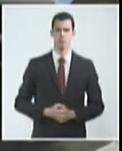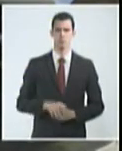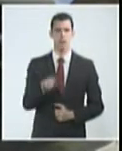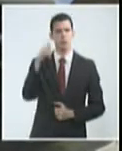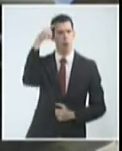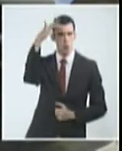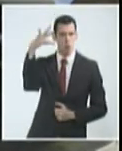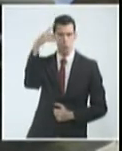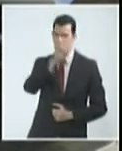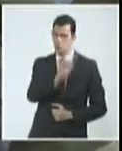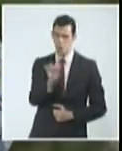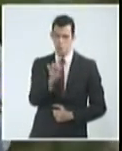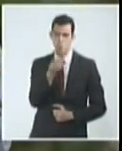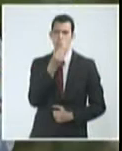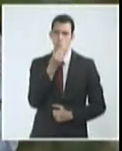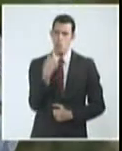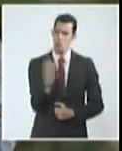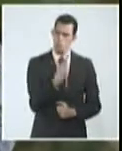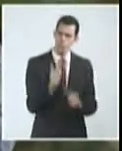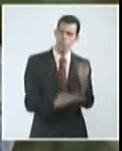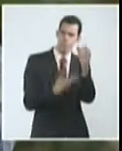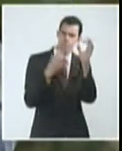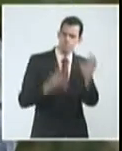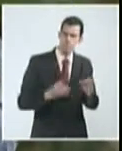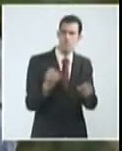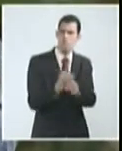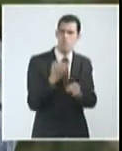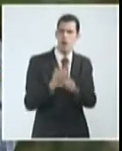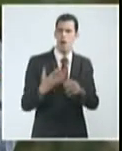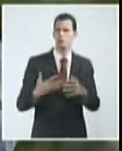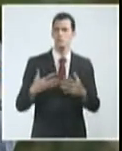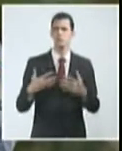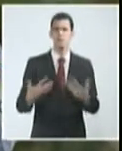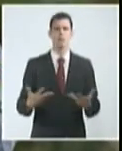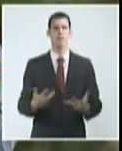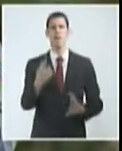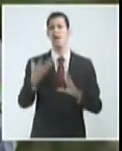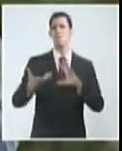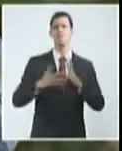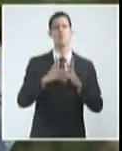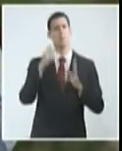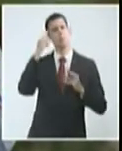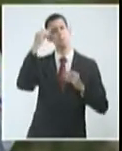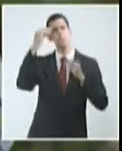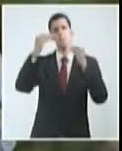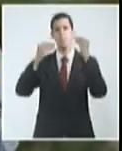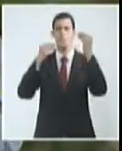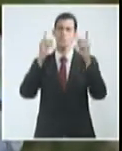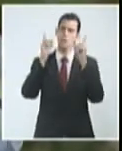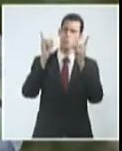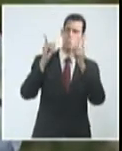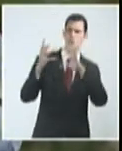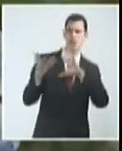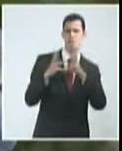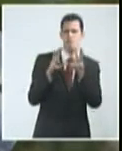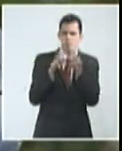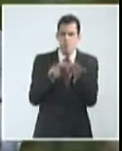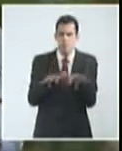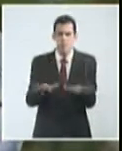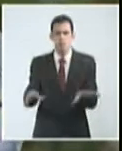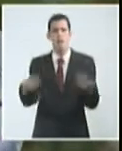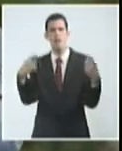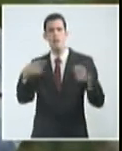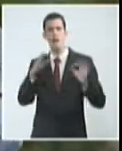también en que la práctica política con que tenemos que trabajar en los barrios es la de